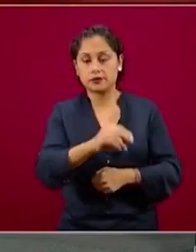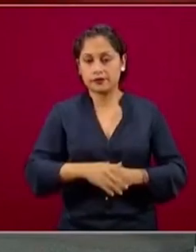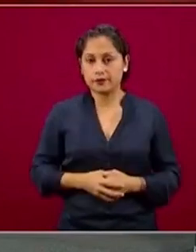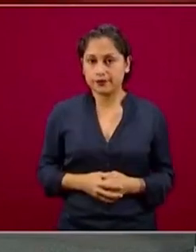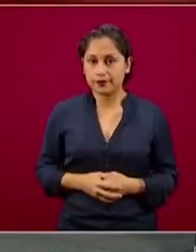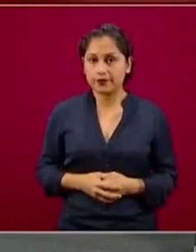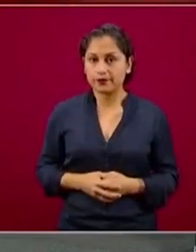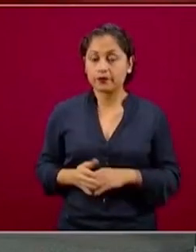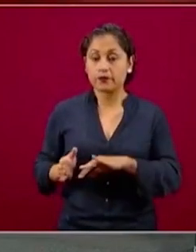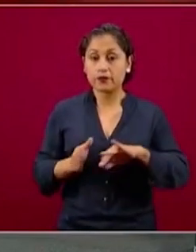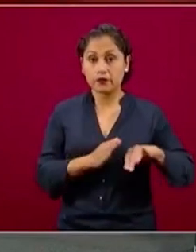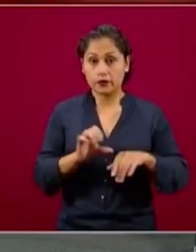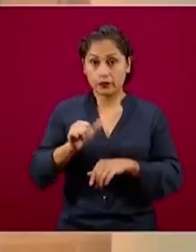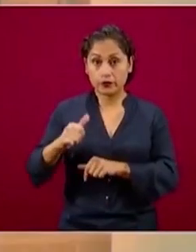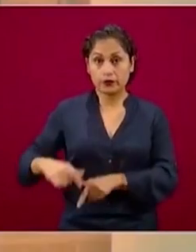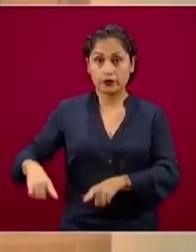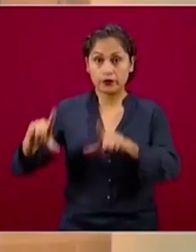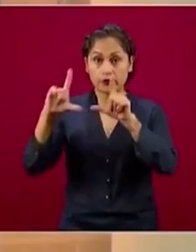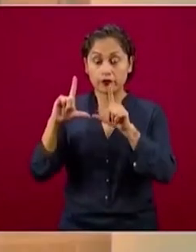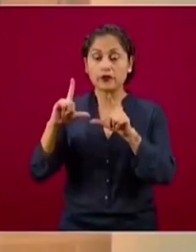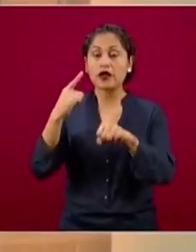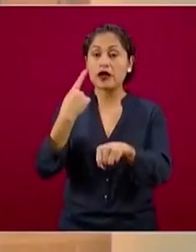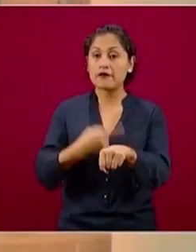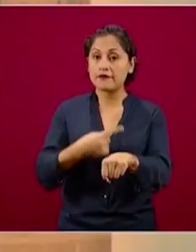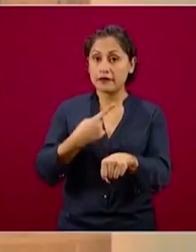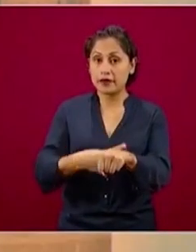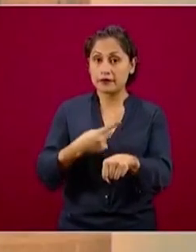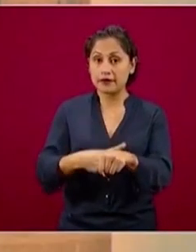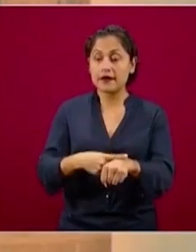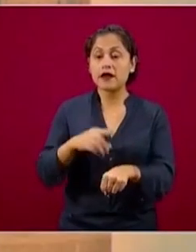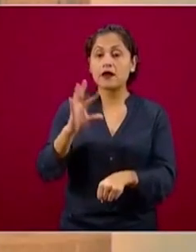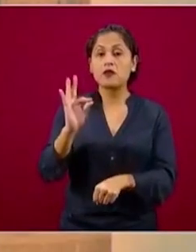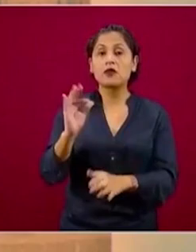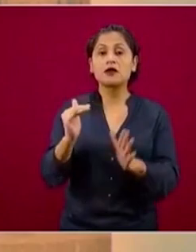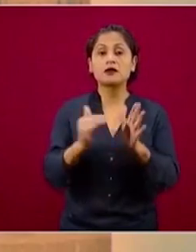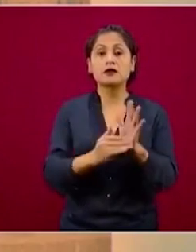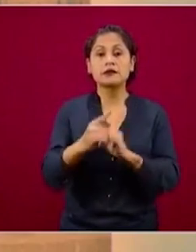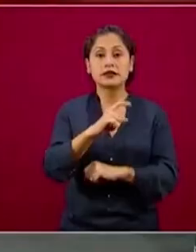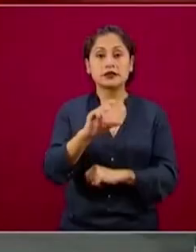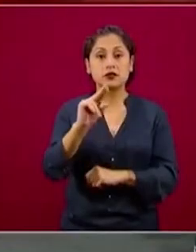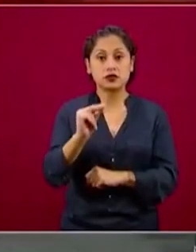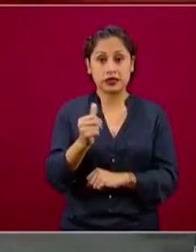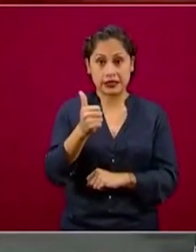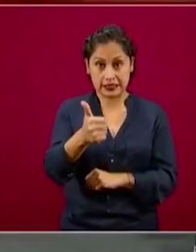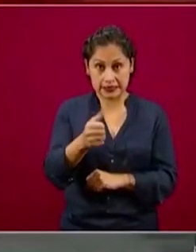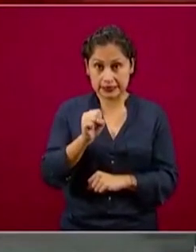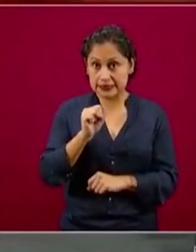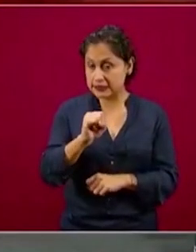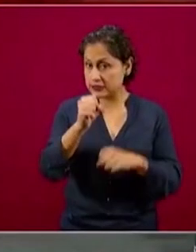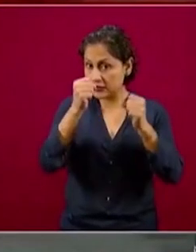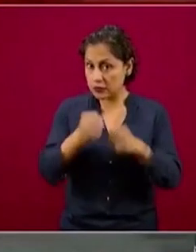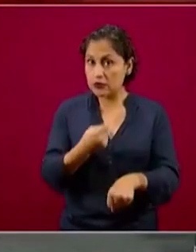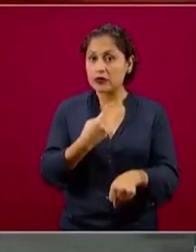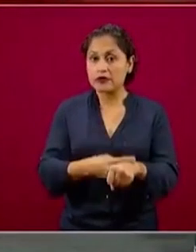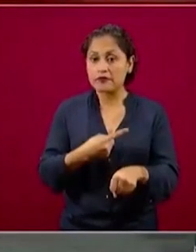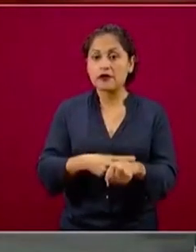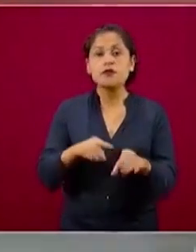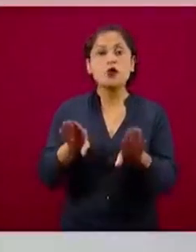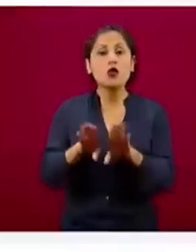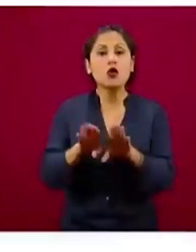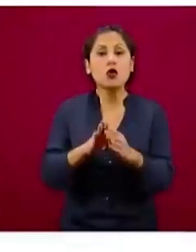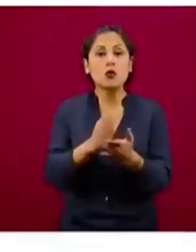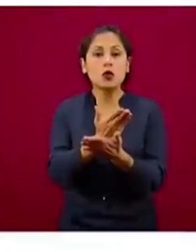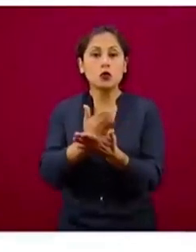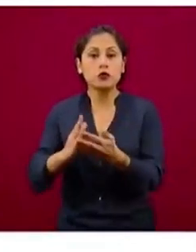diapositiva la carga de enfermedad estos 40 mil 186 casos confirmados como se distribuyen en cada una de las